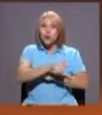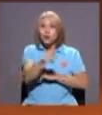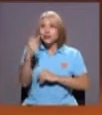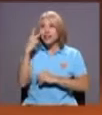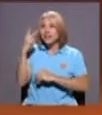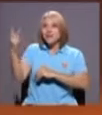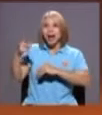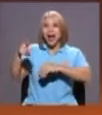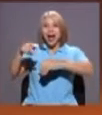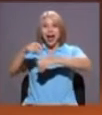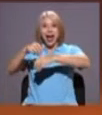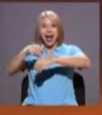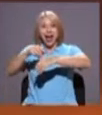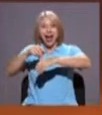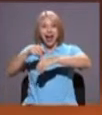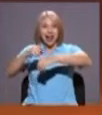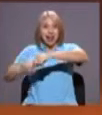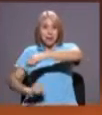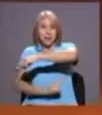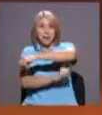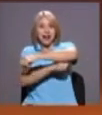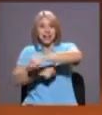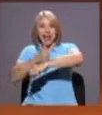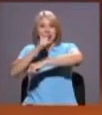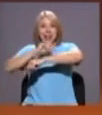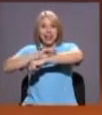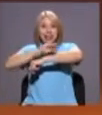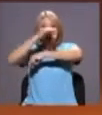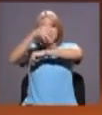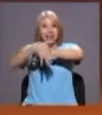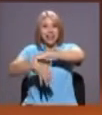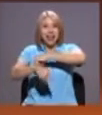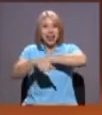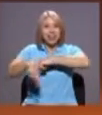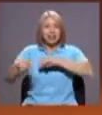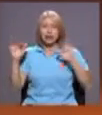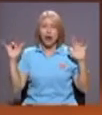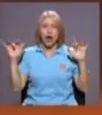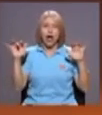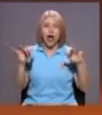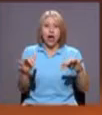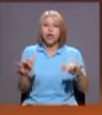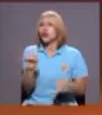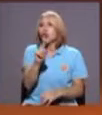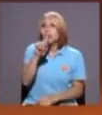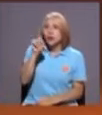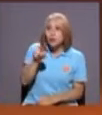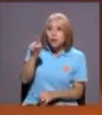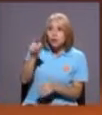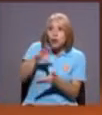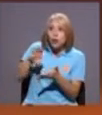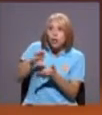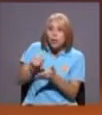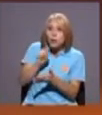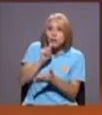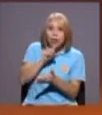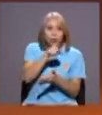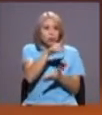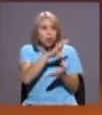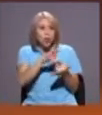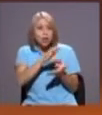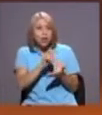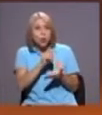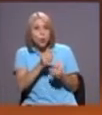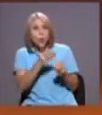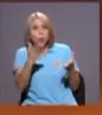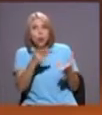le pregunta si usted salió de un colegio privado o uno público, si está en la universidad o si no pudo estudiar, si